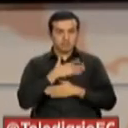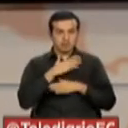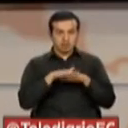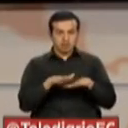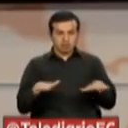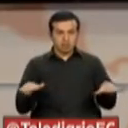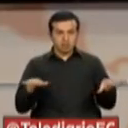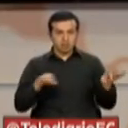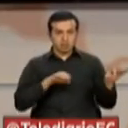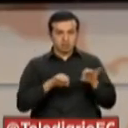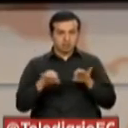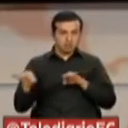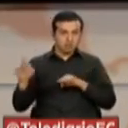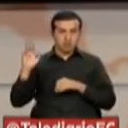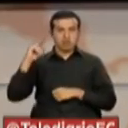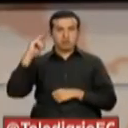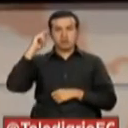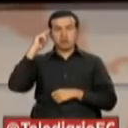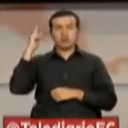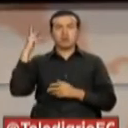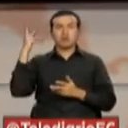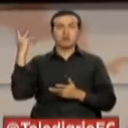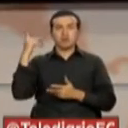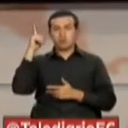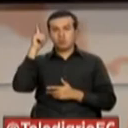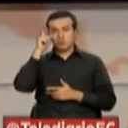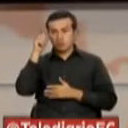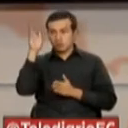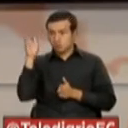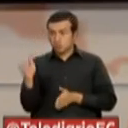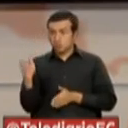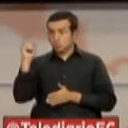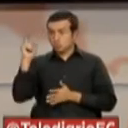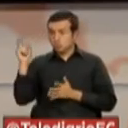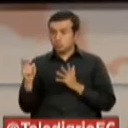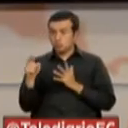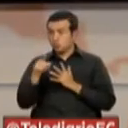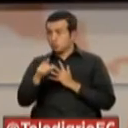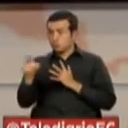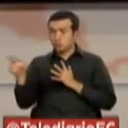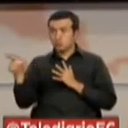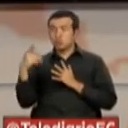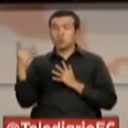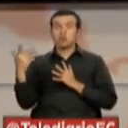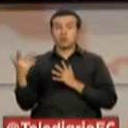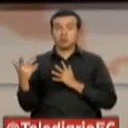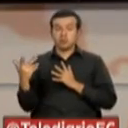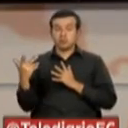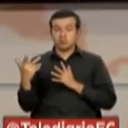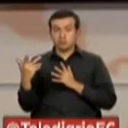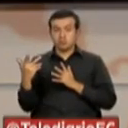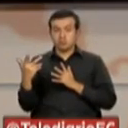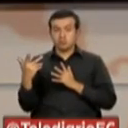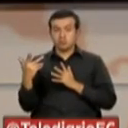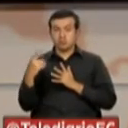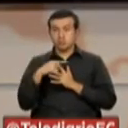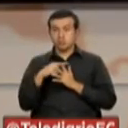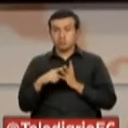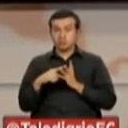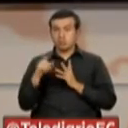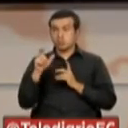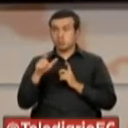les he puesto a reflexionar sobre si un vedor debería tener encima el delito de